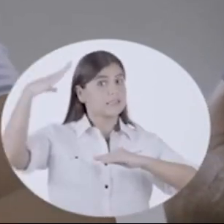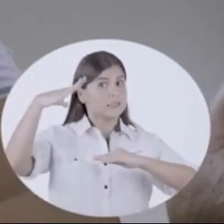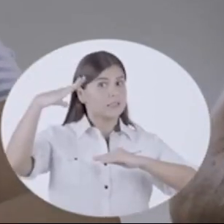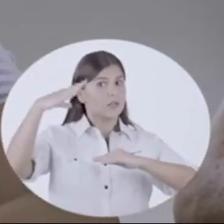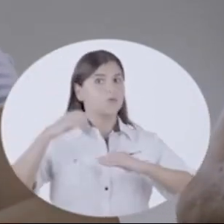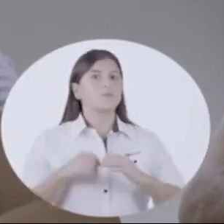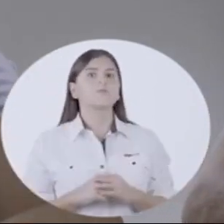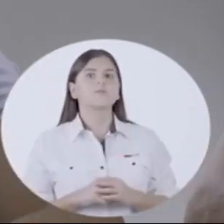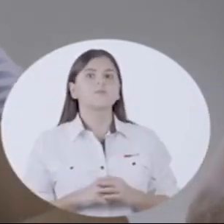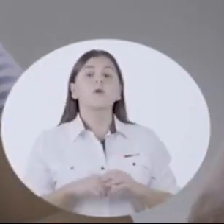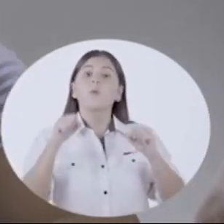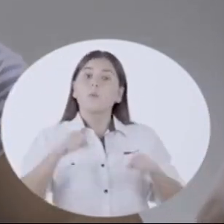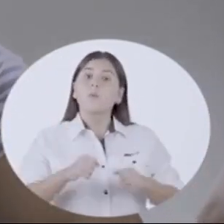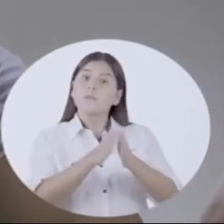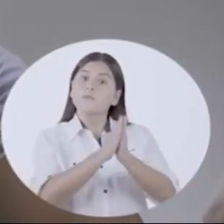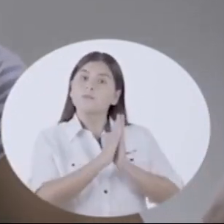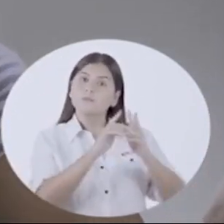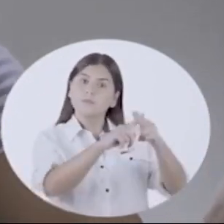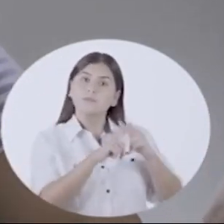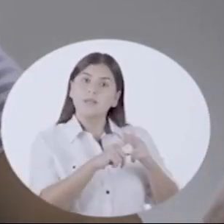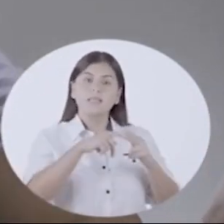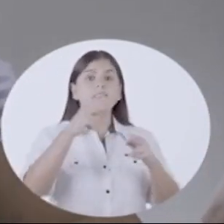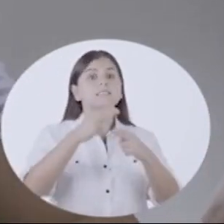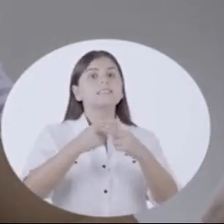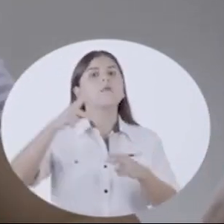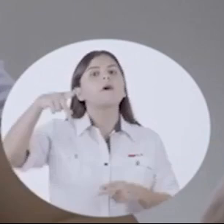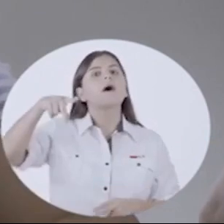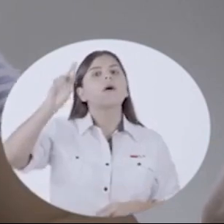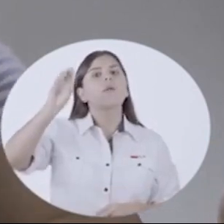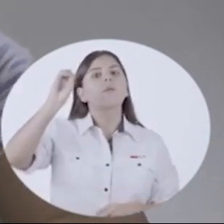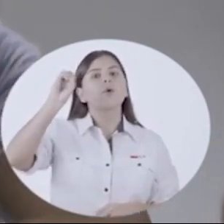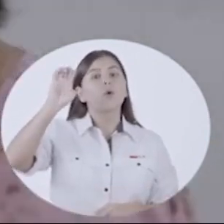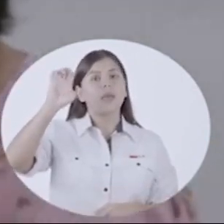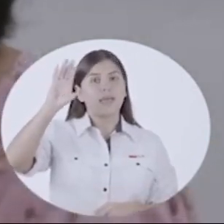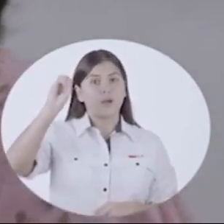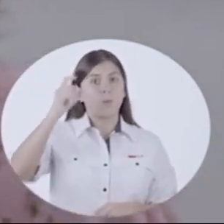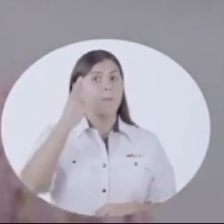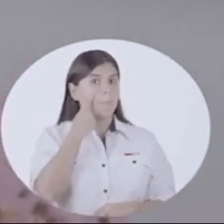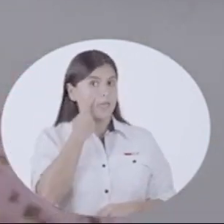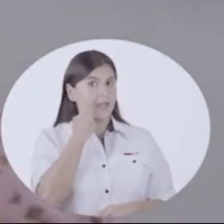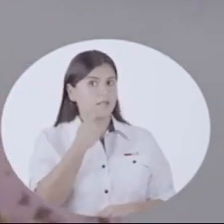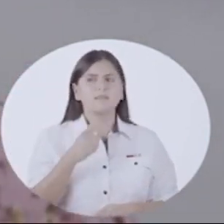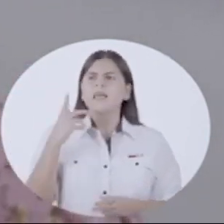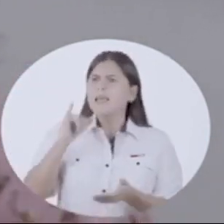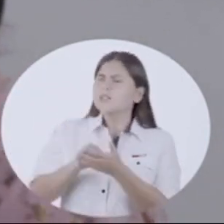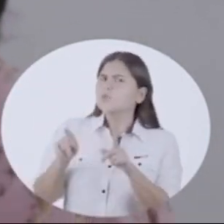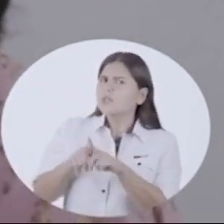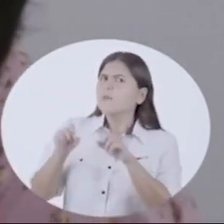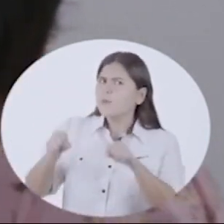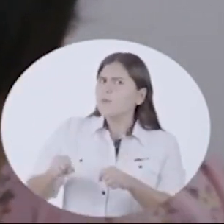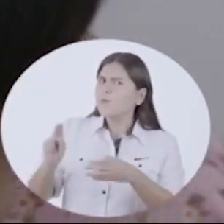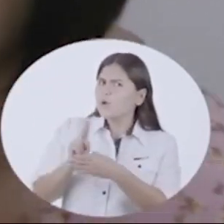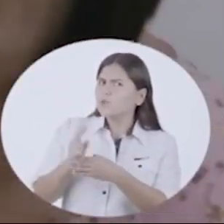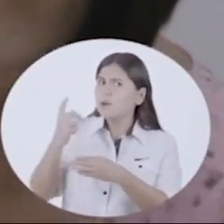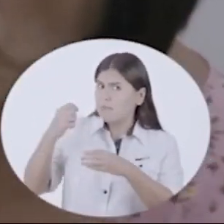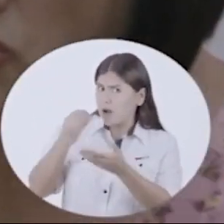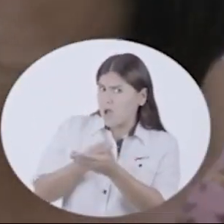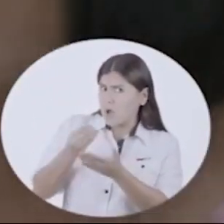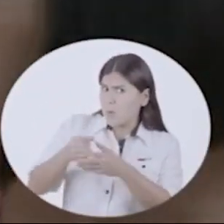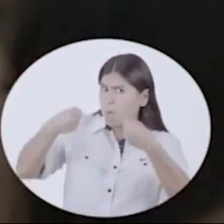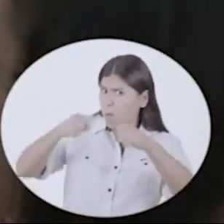misterio? No hay ningún misterio, ma. Es que estoy haciendo una tarea del cole. El profe nos puso a revisar todas las